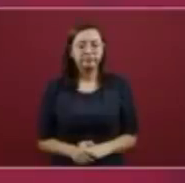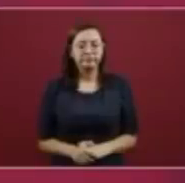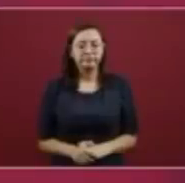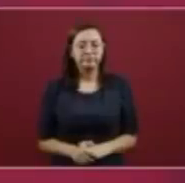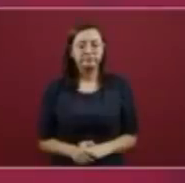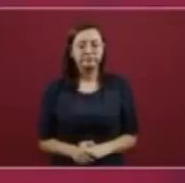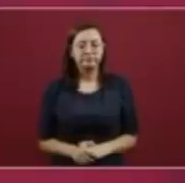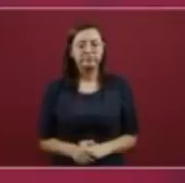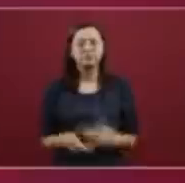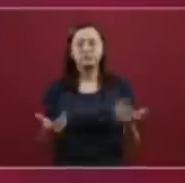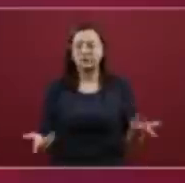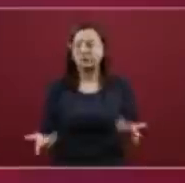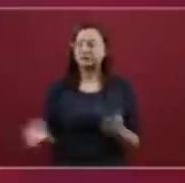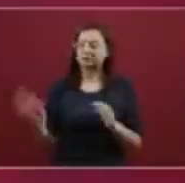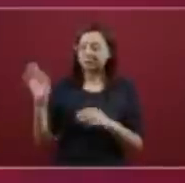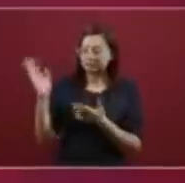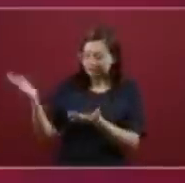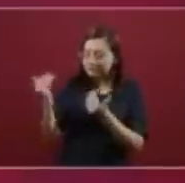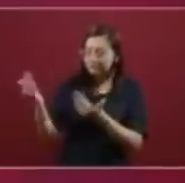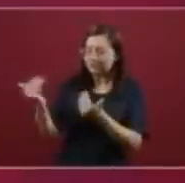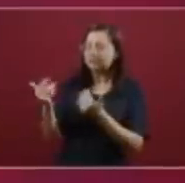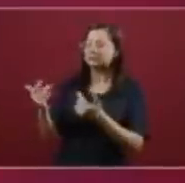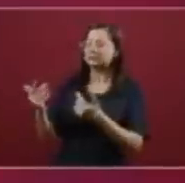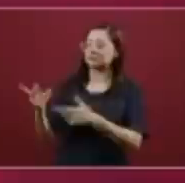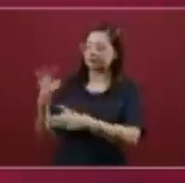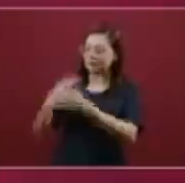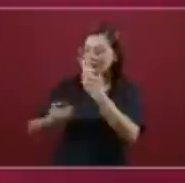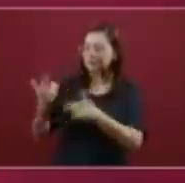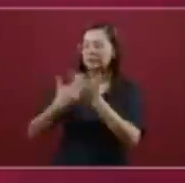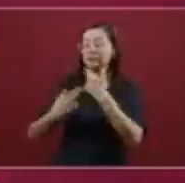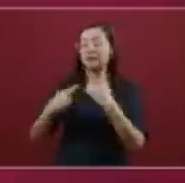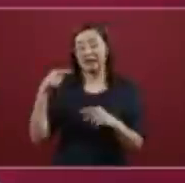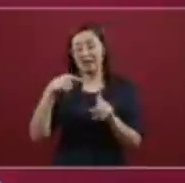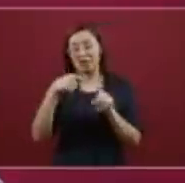alentarlo, convencerlo, le envía una carta a Lucas Alamán,